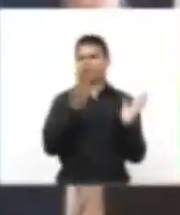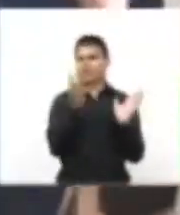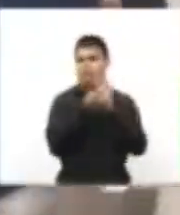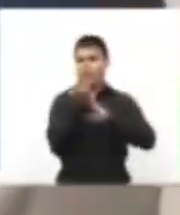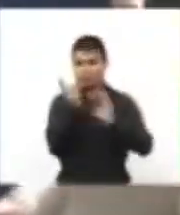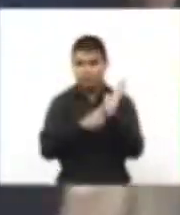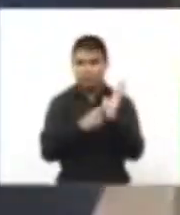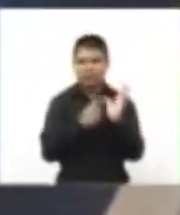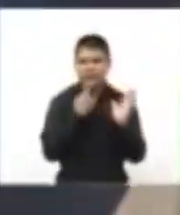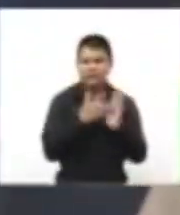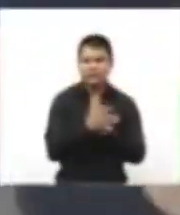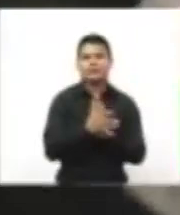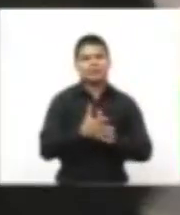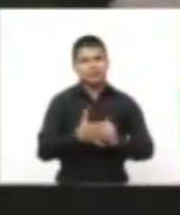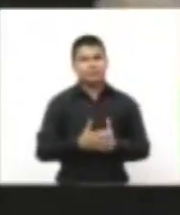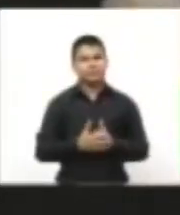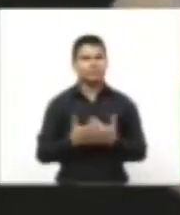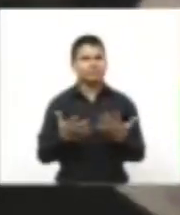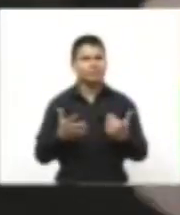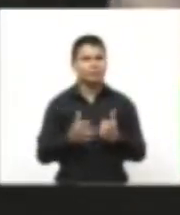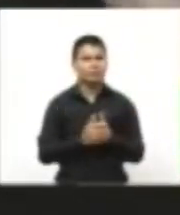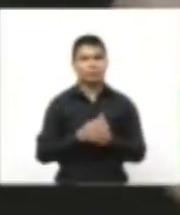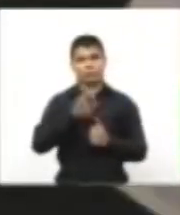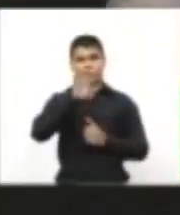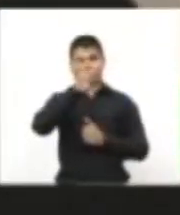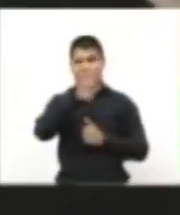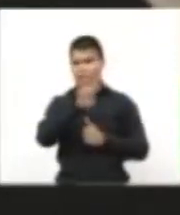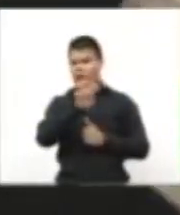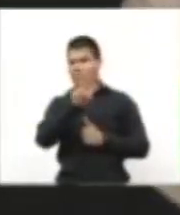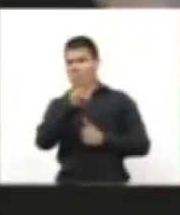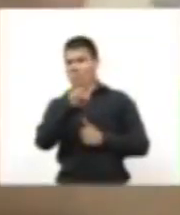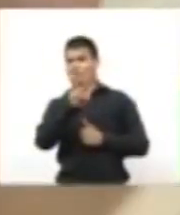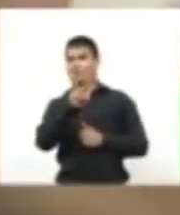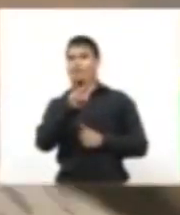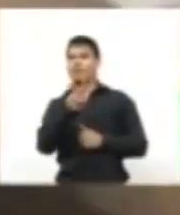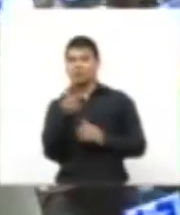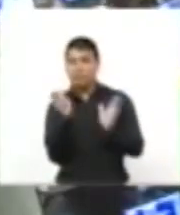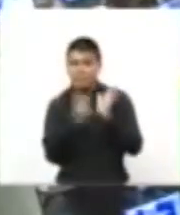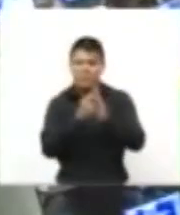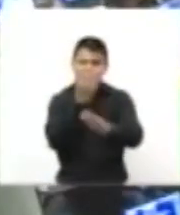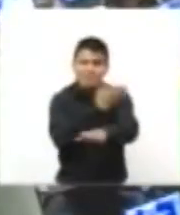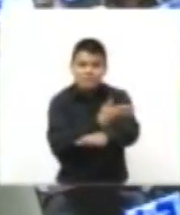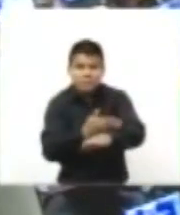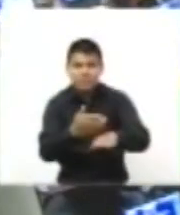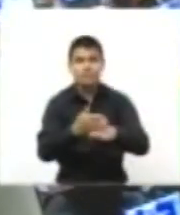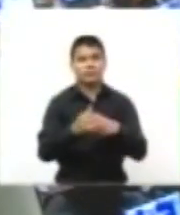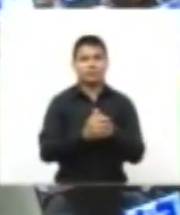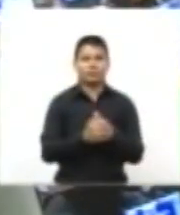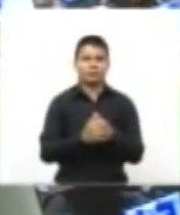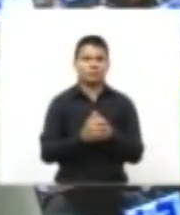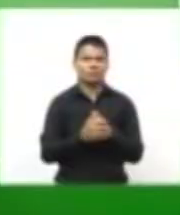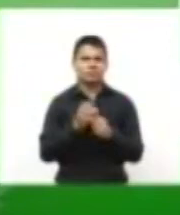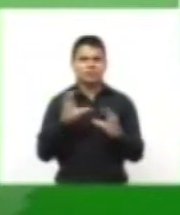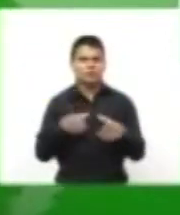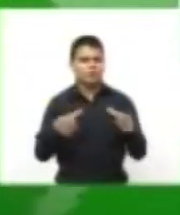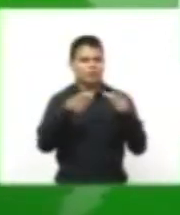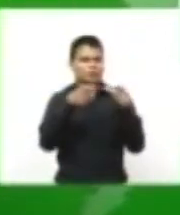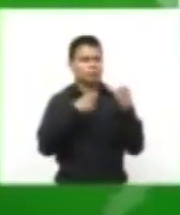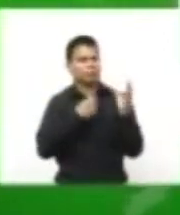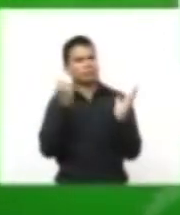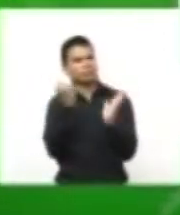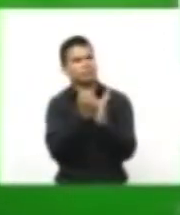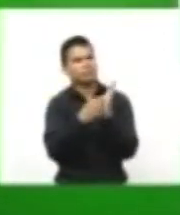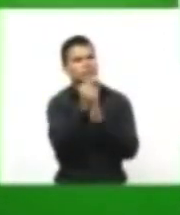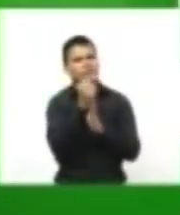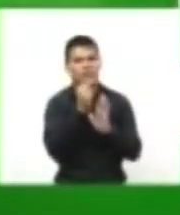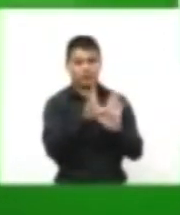de los colombianos 92 billones de pesos. Además, explica las razones de haber sido aprobada la reforma. Reforma